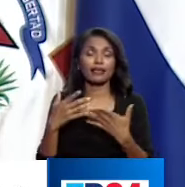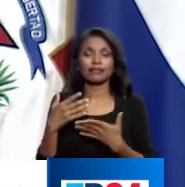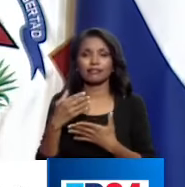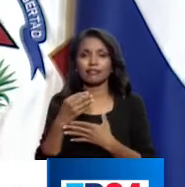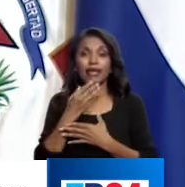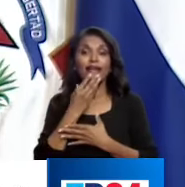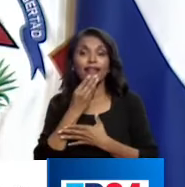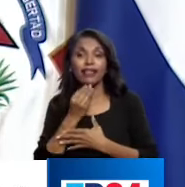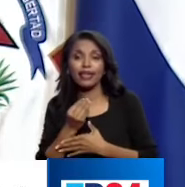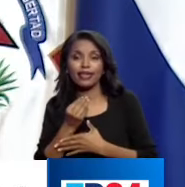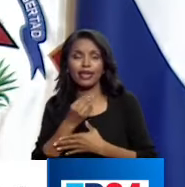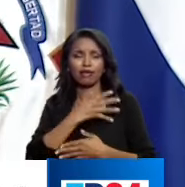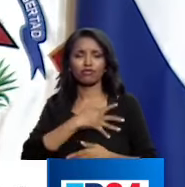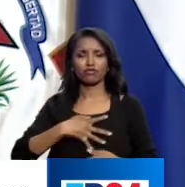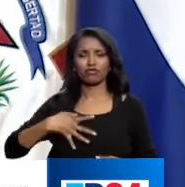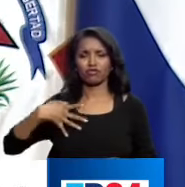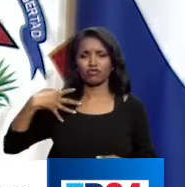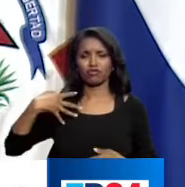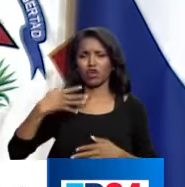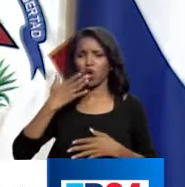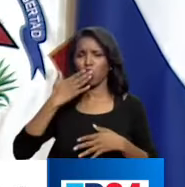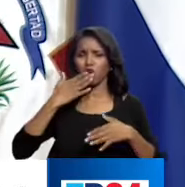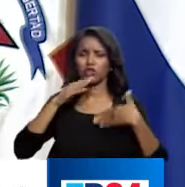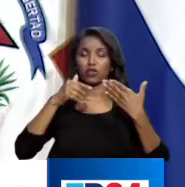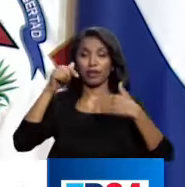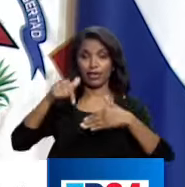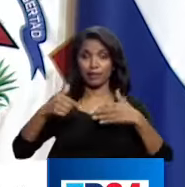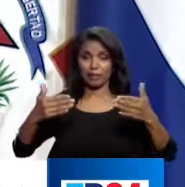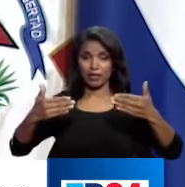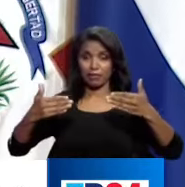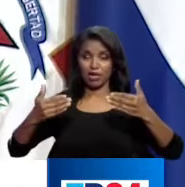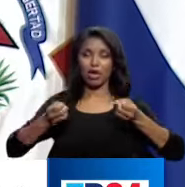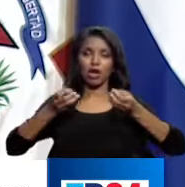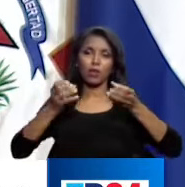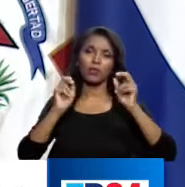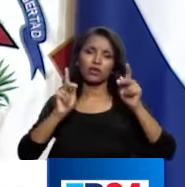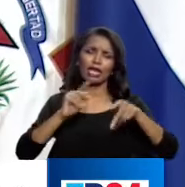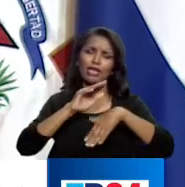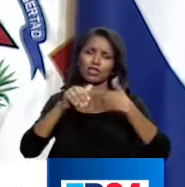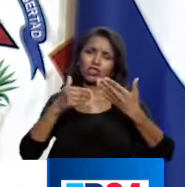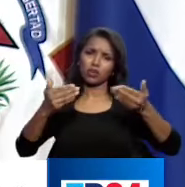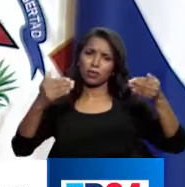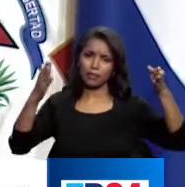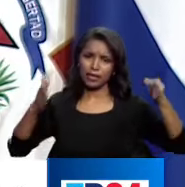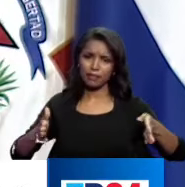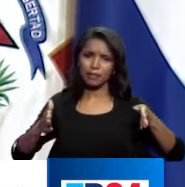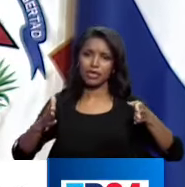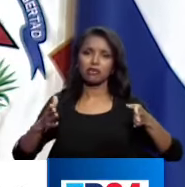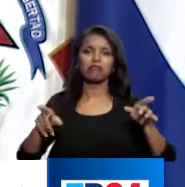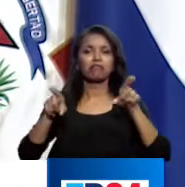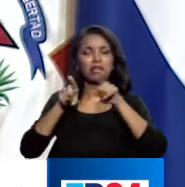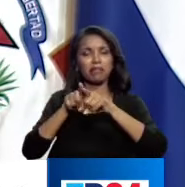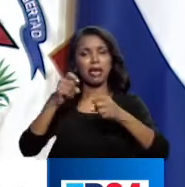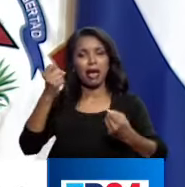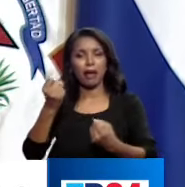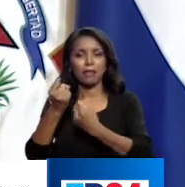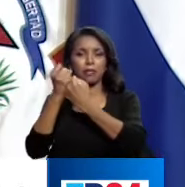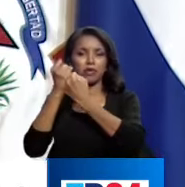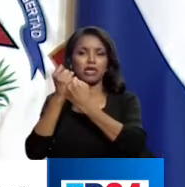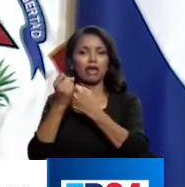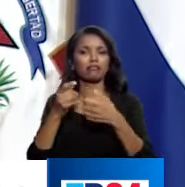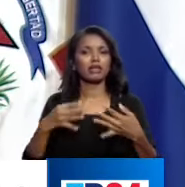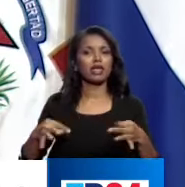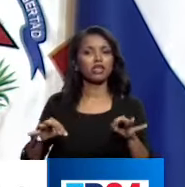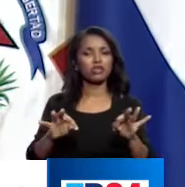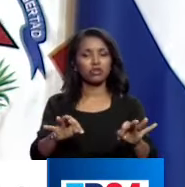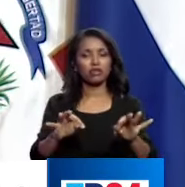Darién, aquí en la ciudad, que le demos la oportunidad a todos los panameños de ser parte de un crecimiento